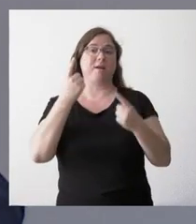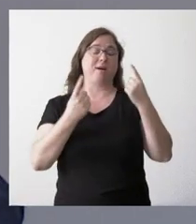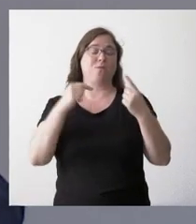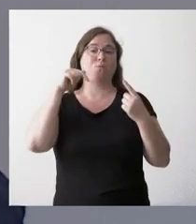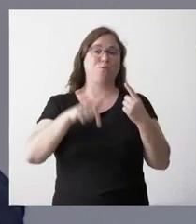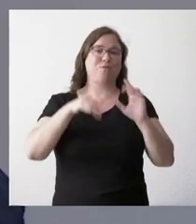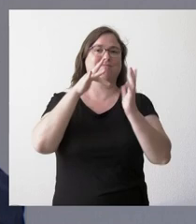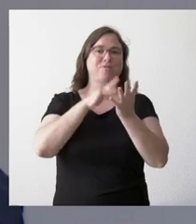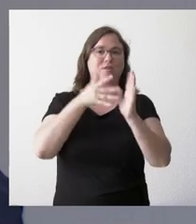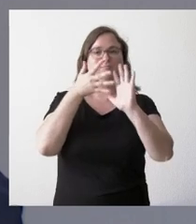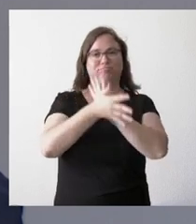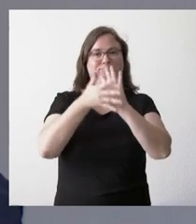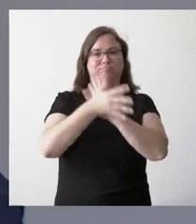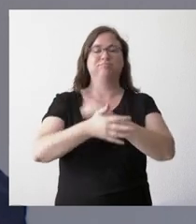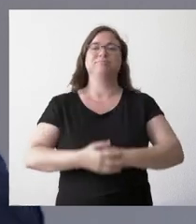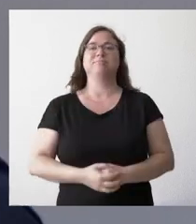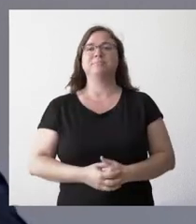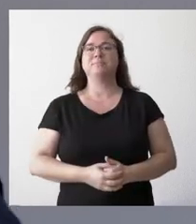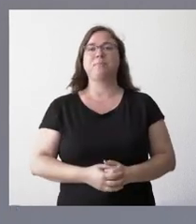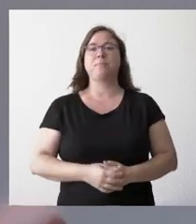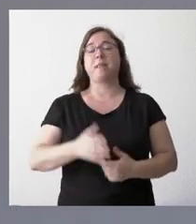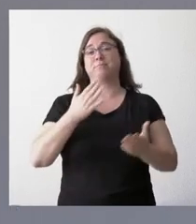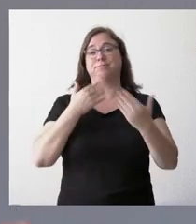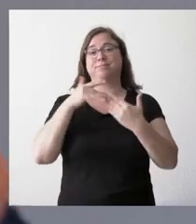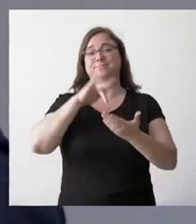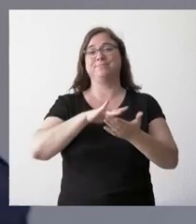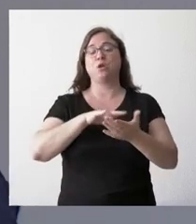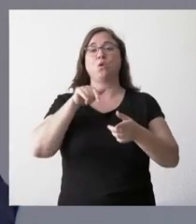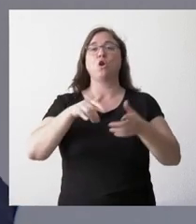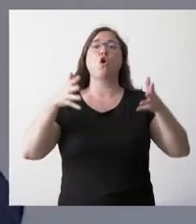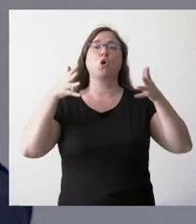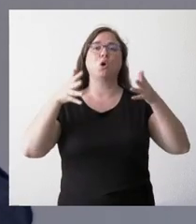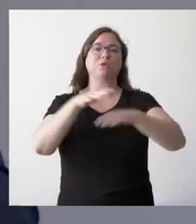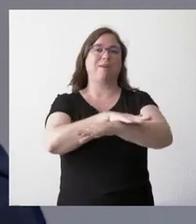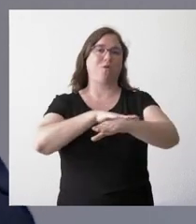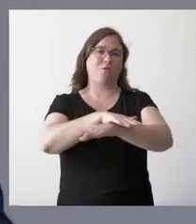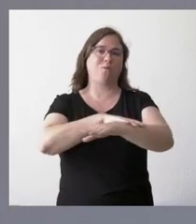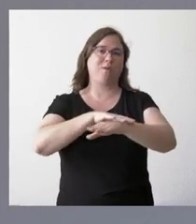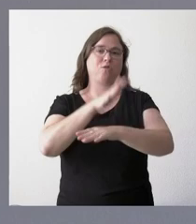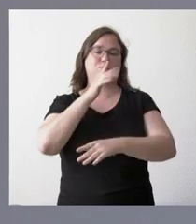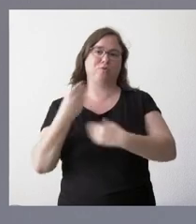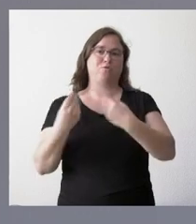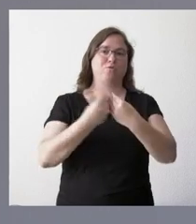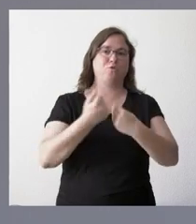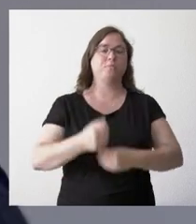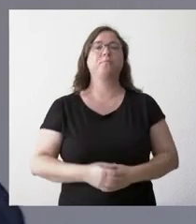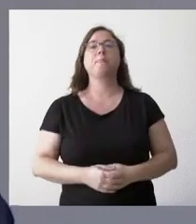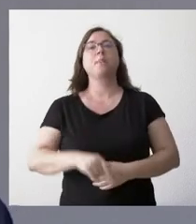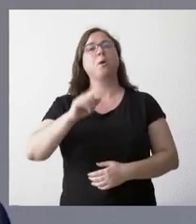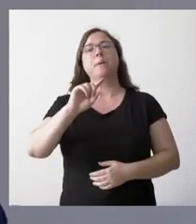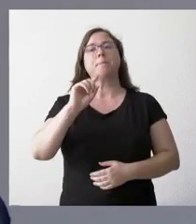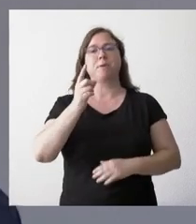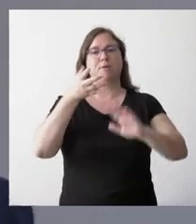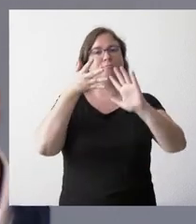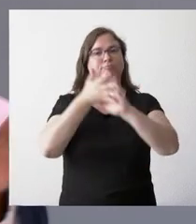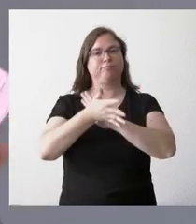objeto de tratamiento en el Consejo de Gobierno. Y paso, en primer lugar, a